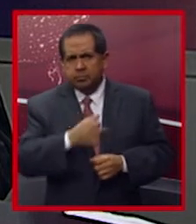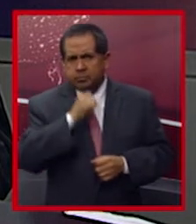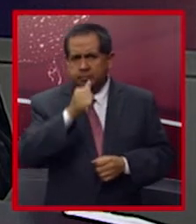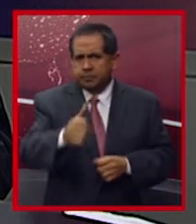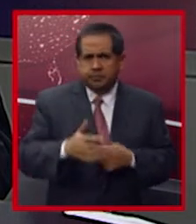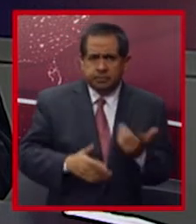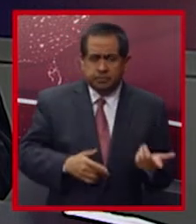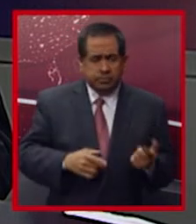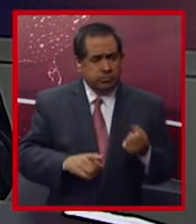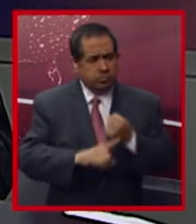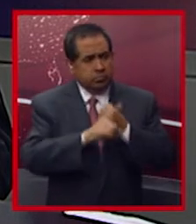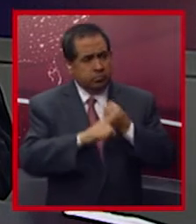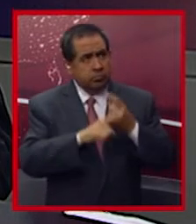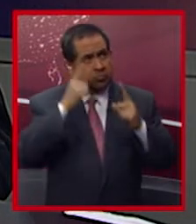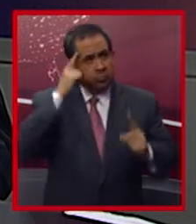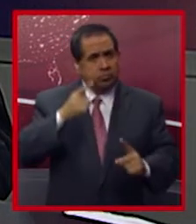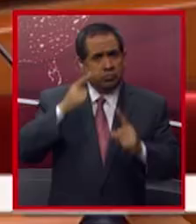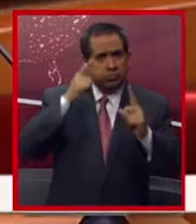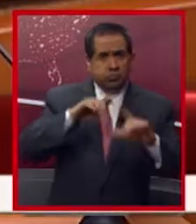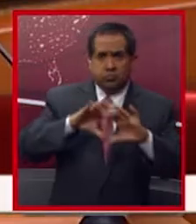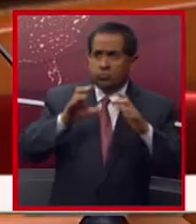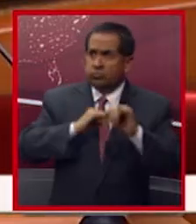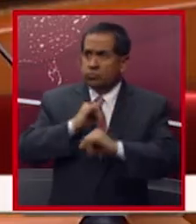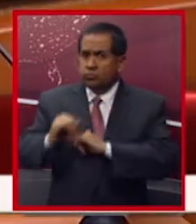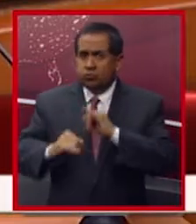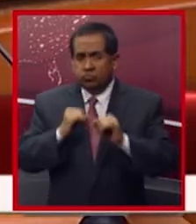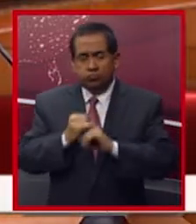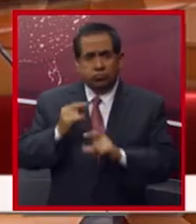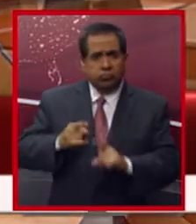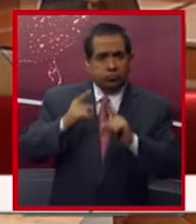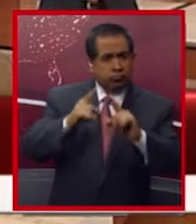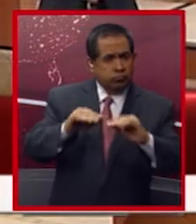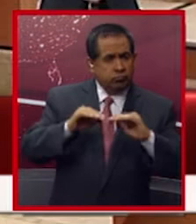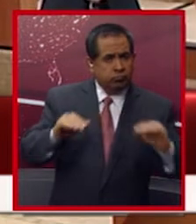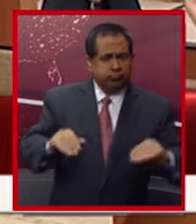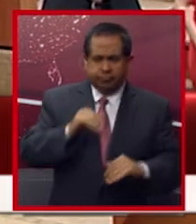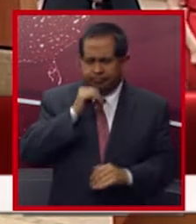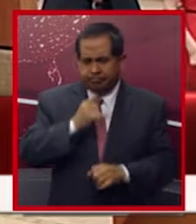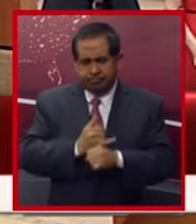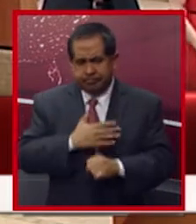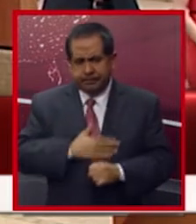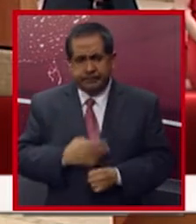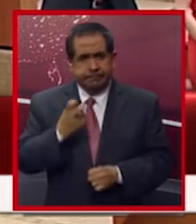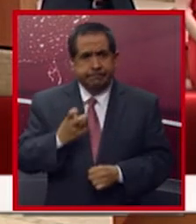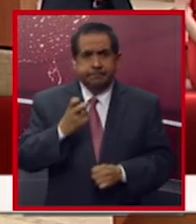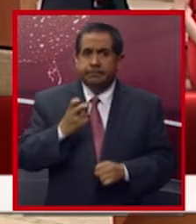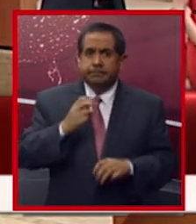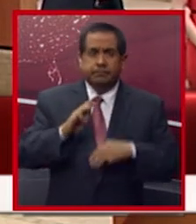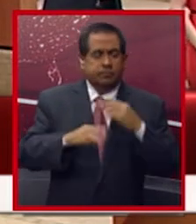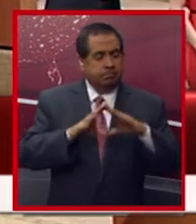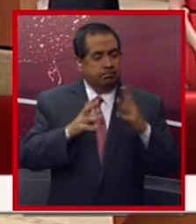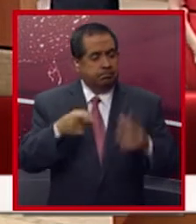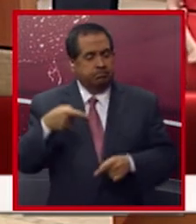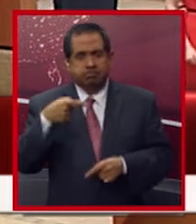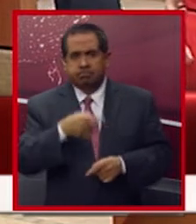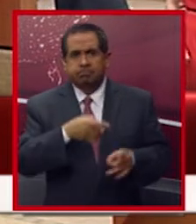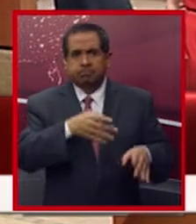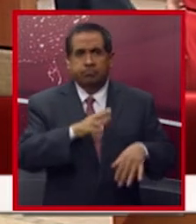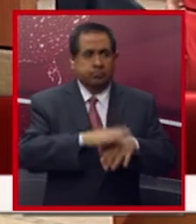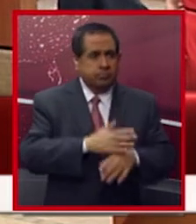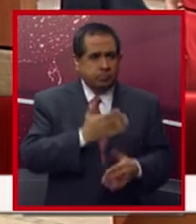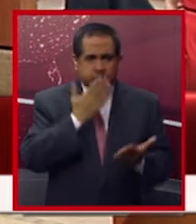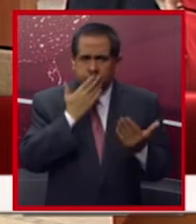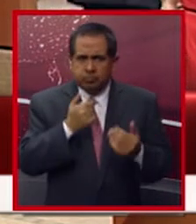no responden a los ideales que guían a la sociedad internacional y reiteró que es un momento crítico para la población debido al